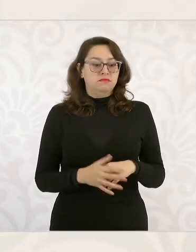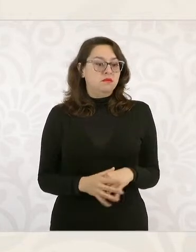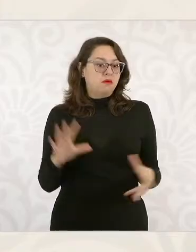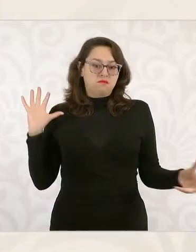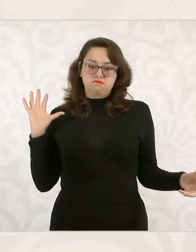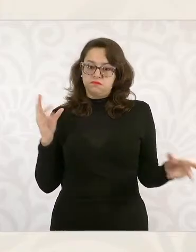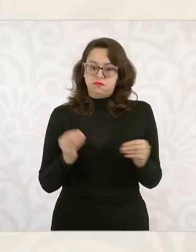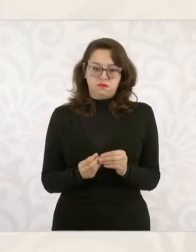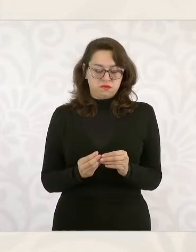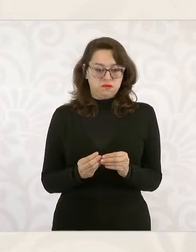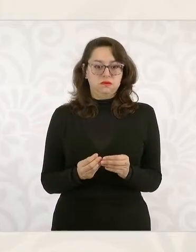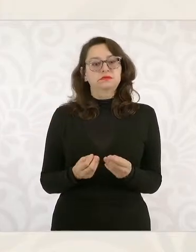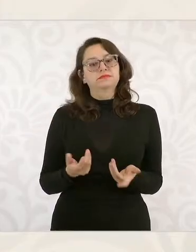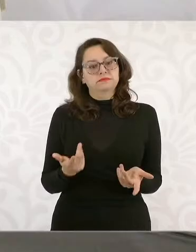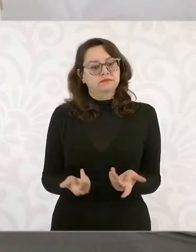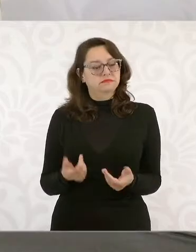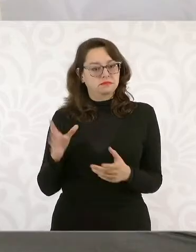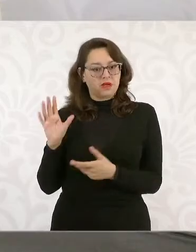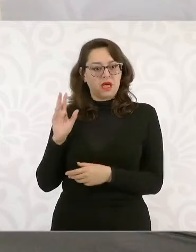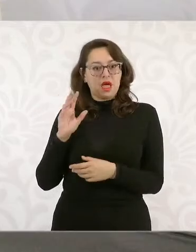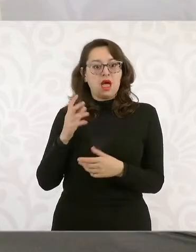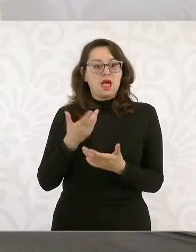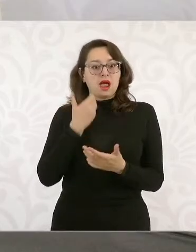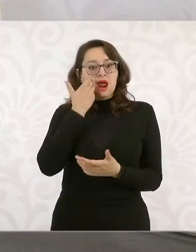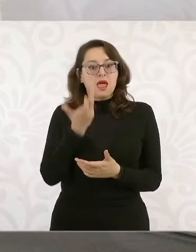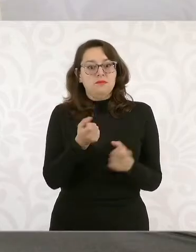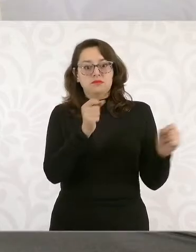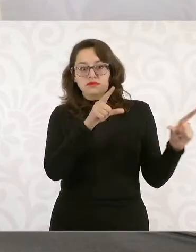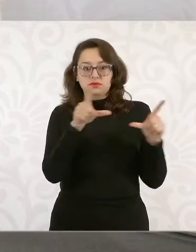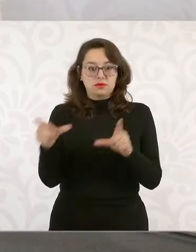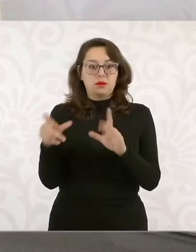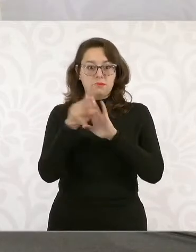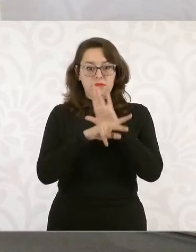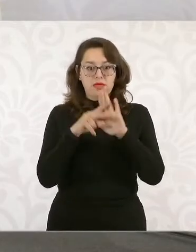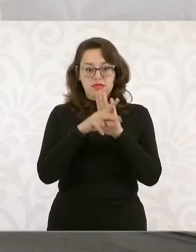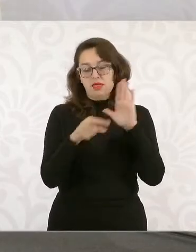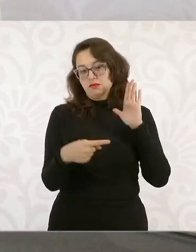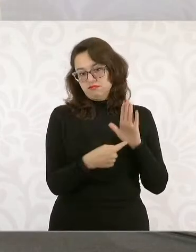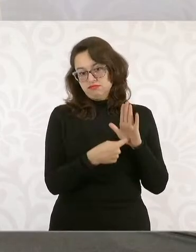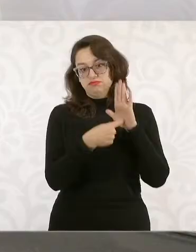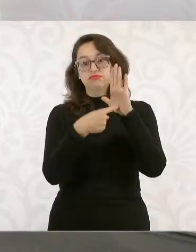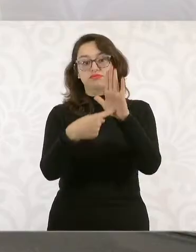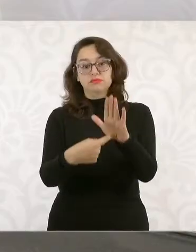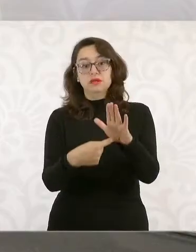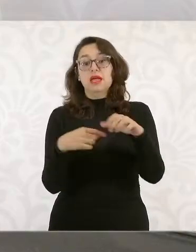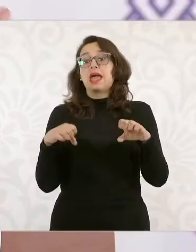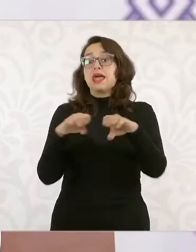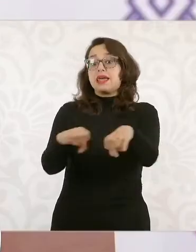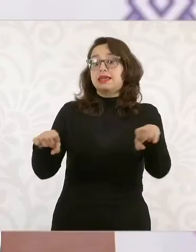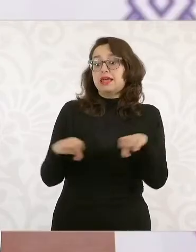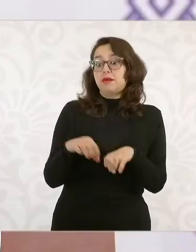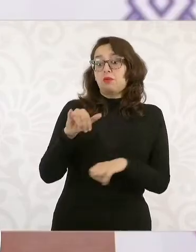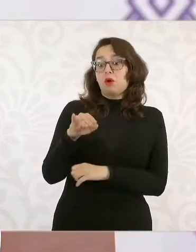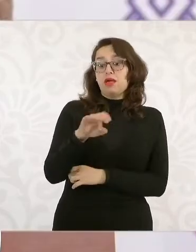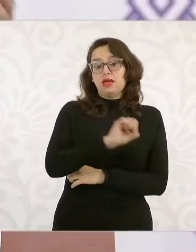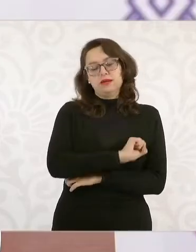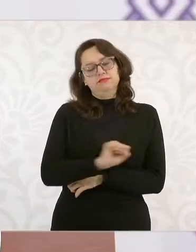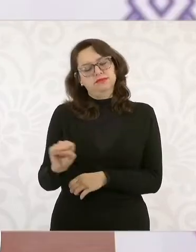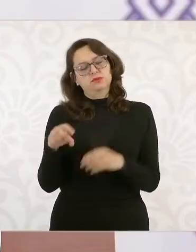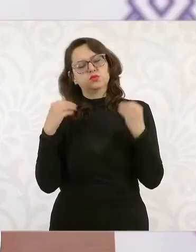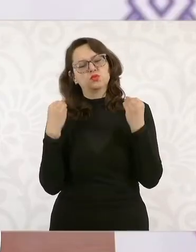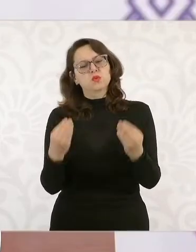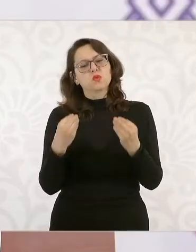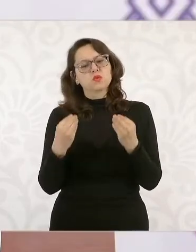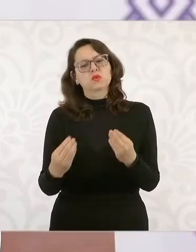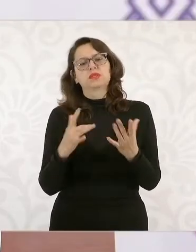resumen, y tenemos un video, Presidenta, para agradecer a todo el equipo del IMSS, con